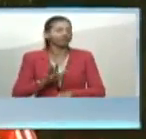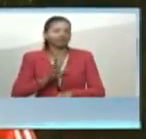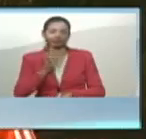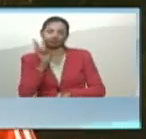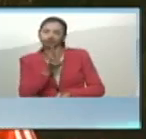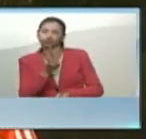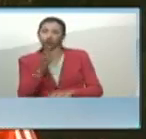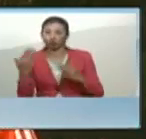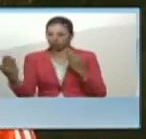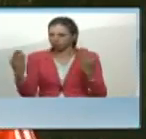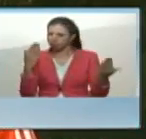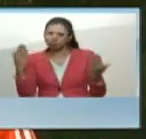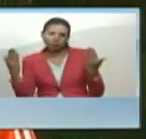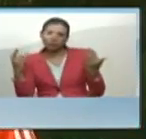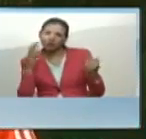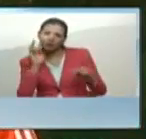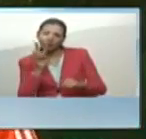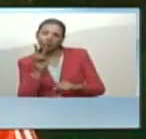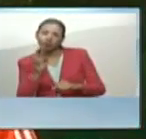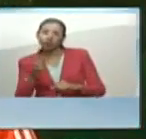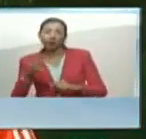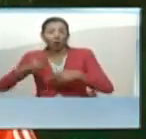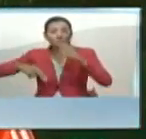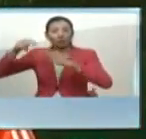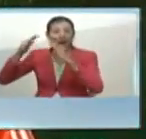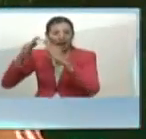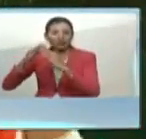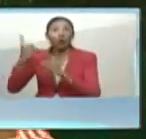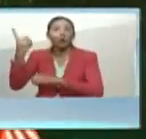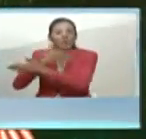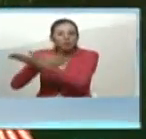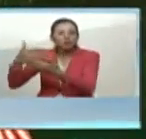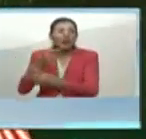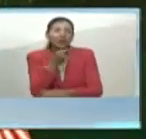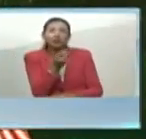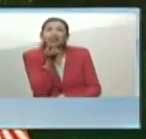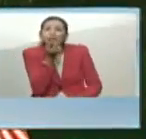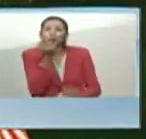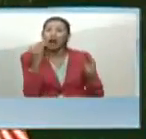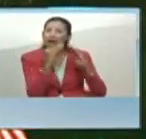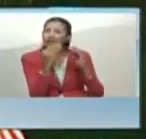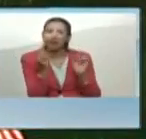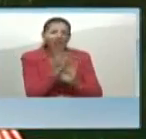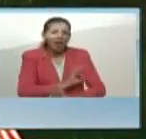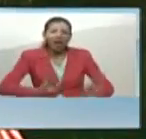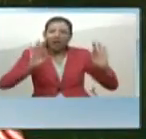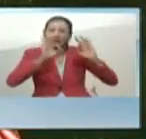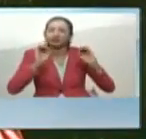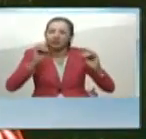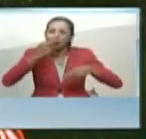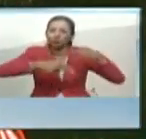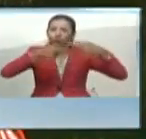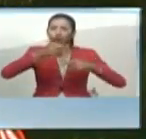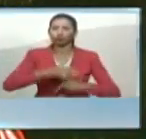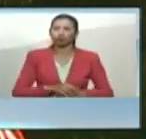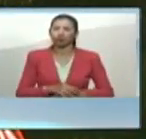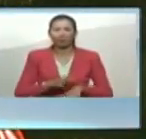comparado. Mientras nosotros vamos a 1 millón de viviendas, ninguno de ellos ha construido una vivienda, por ejemplo. ¿Y por qué ganan?